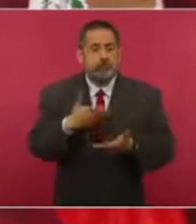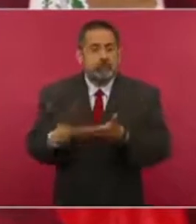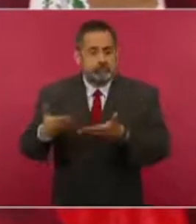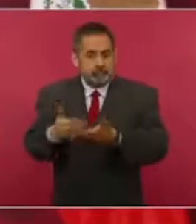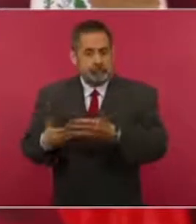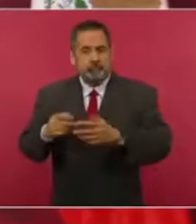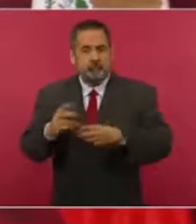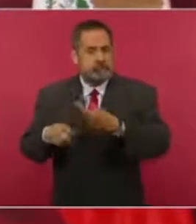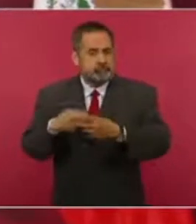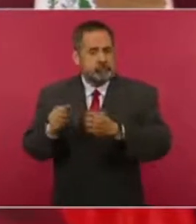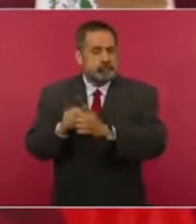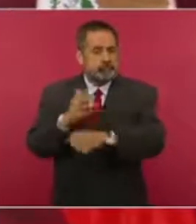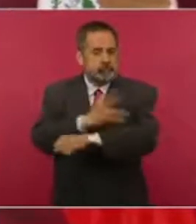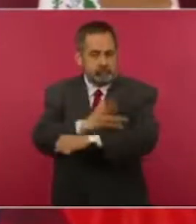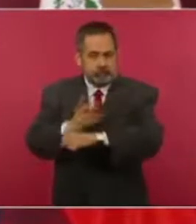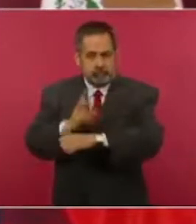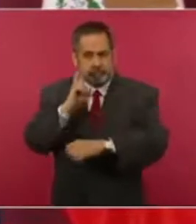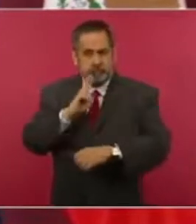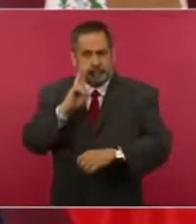honestidad.